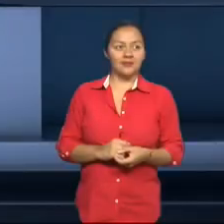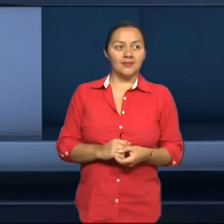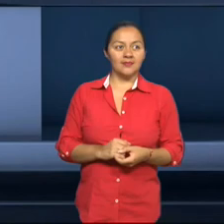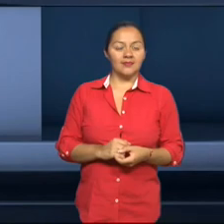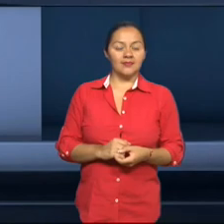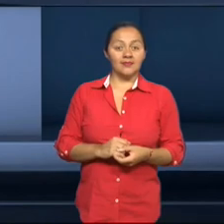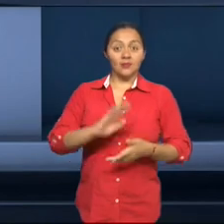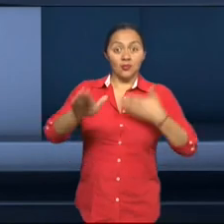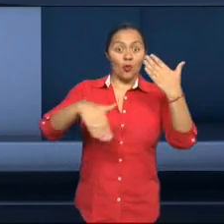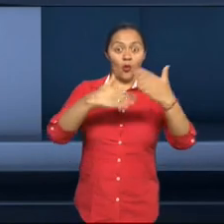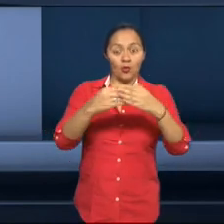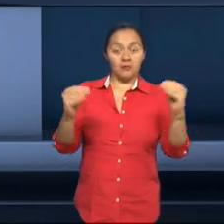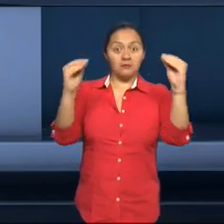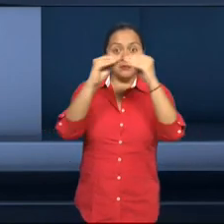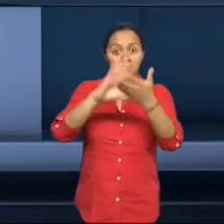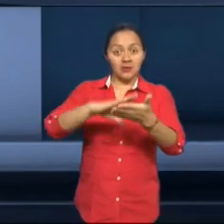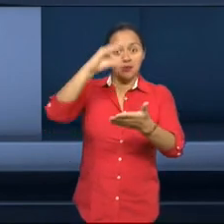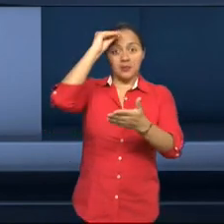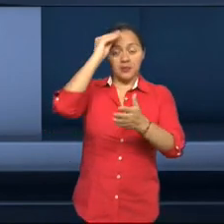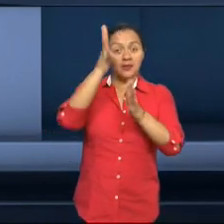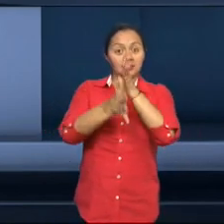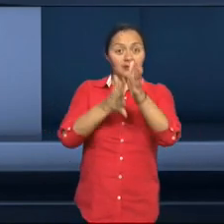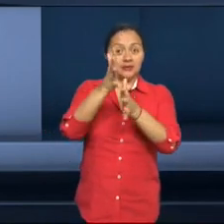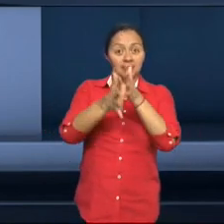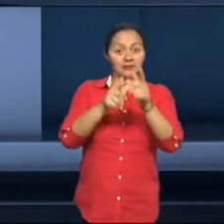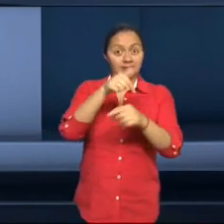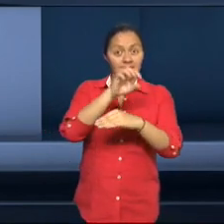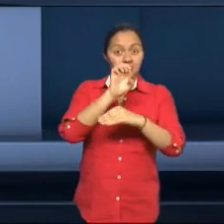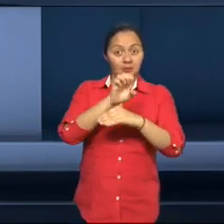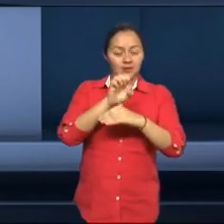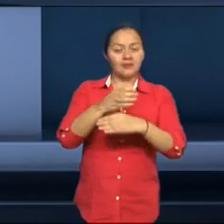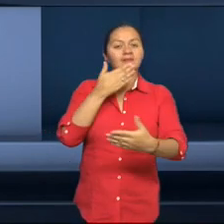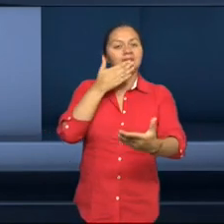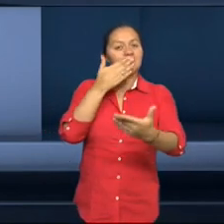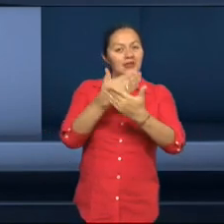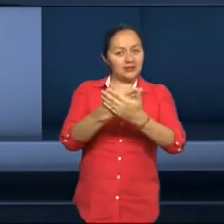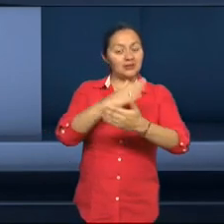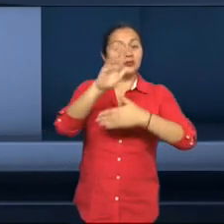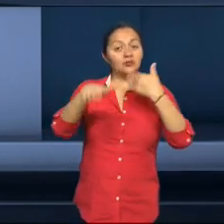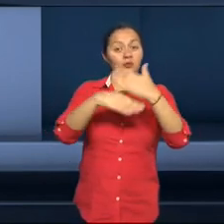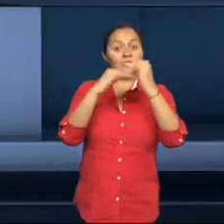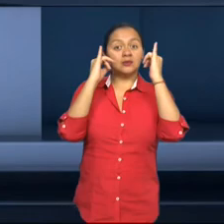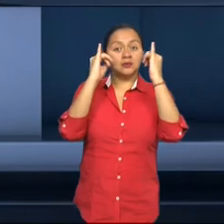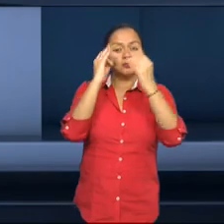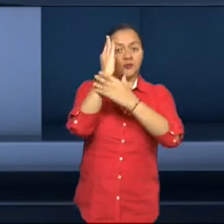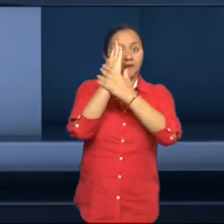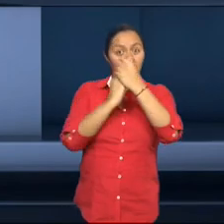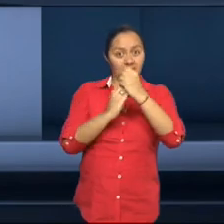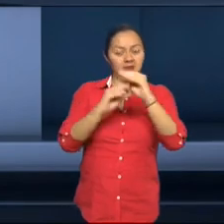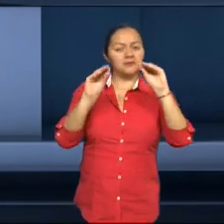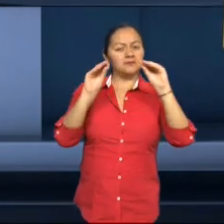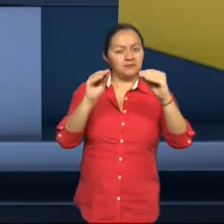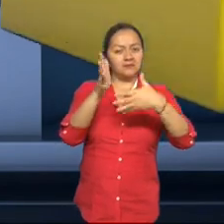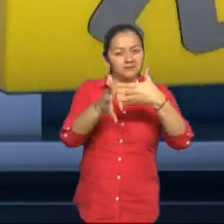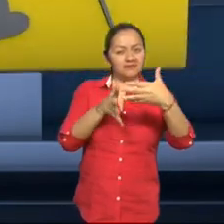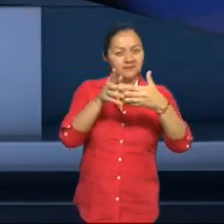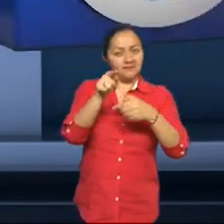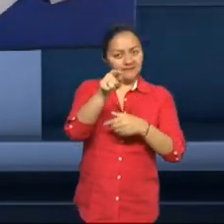Estamos listos para aprender nuevos términos en la lengua de señas ecuatoriana. Muchas gracias a nuestro instructor de FENASEC que nos acompaña semana a